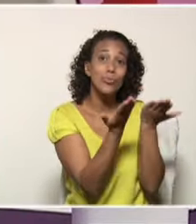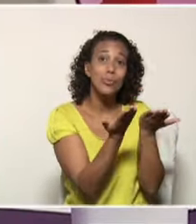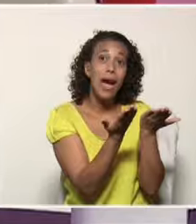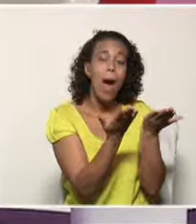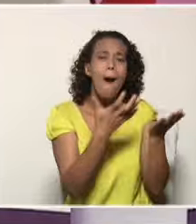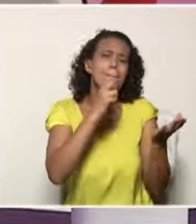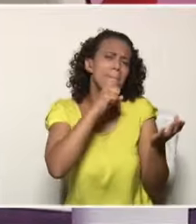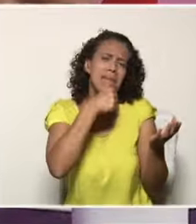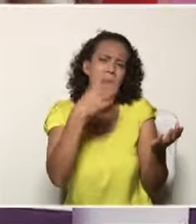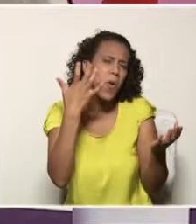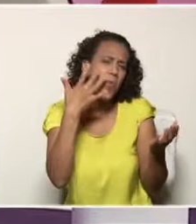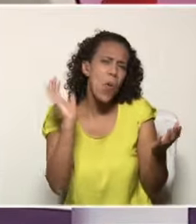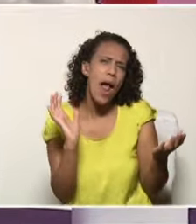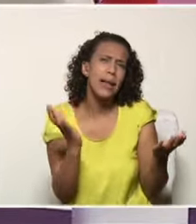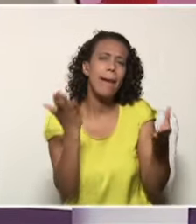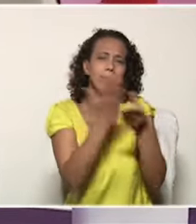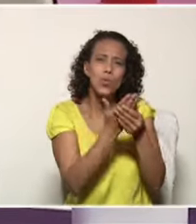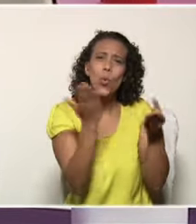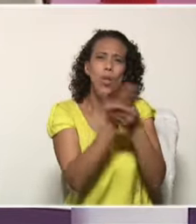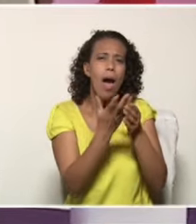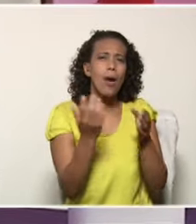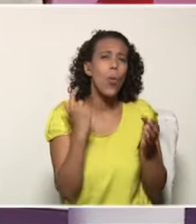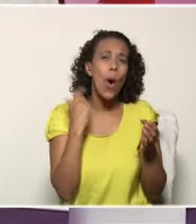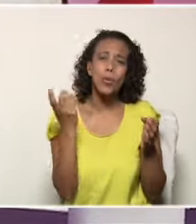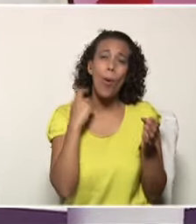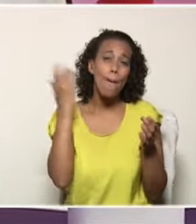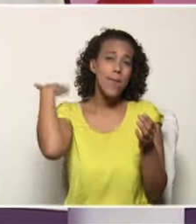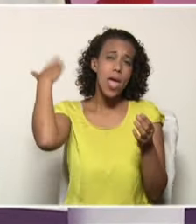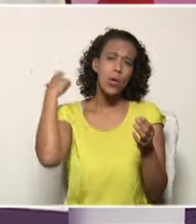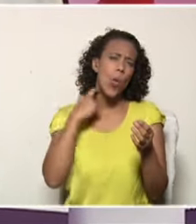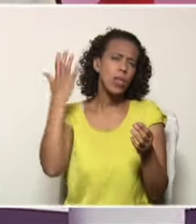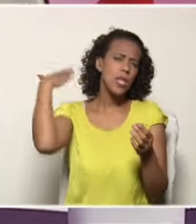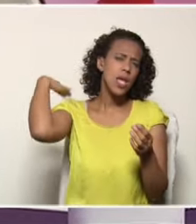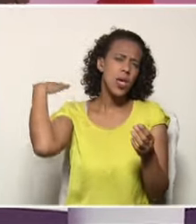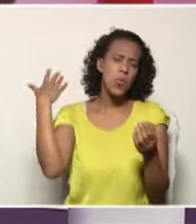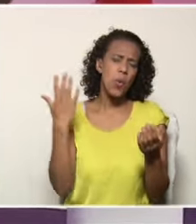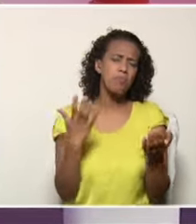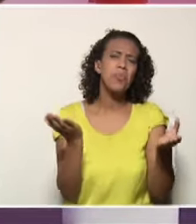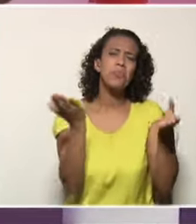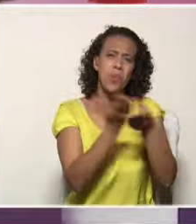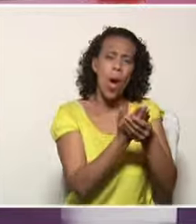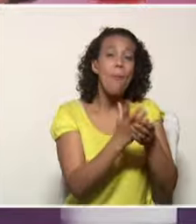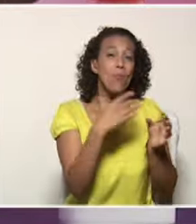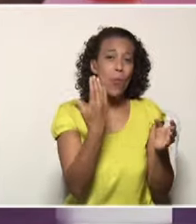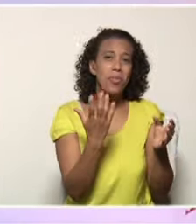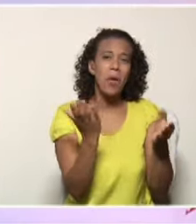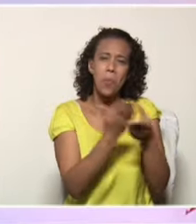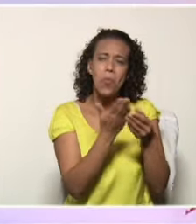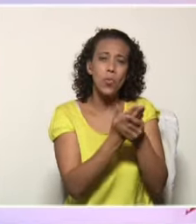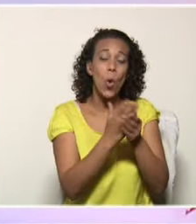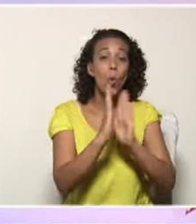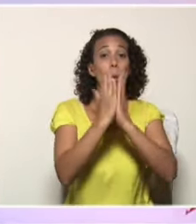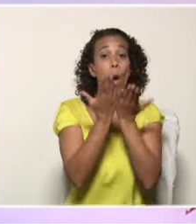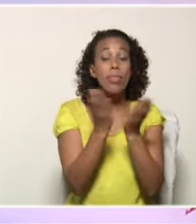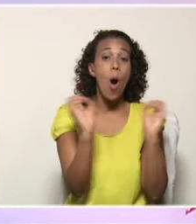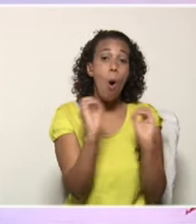en casa, en donde vamos insertando cada una de las fichas, pero podemos hacerlo en un